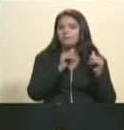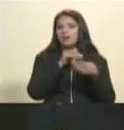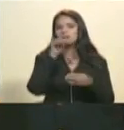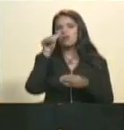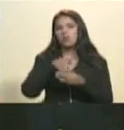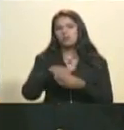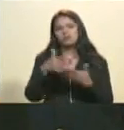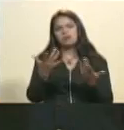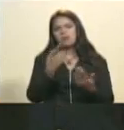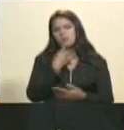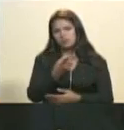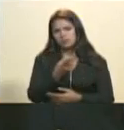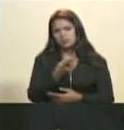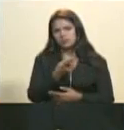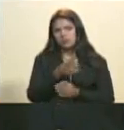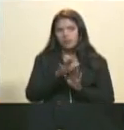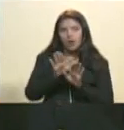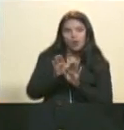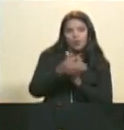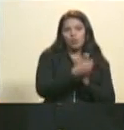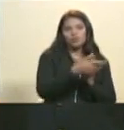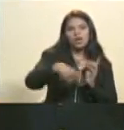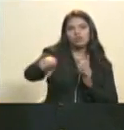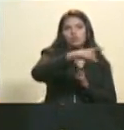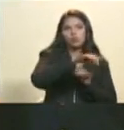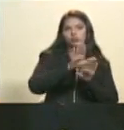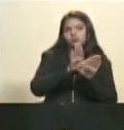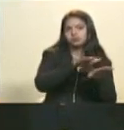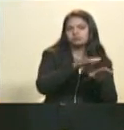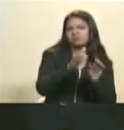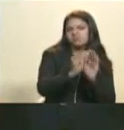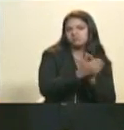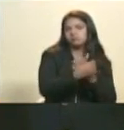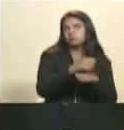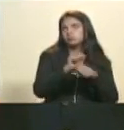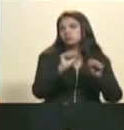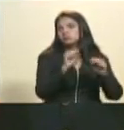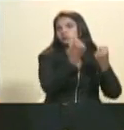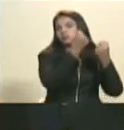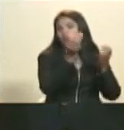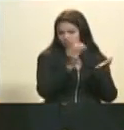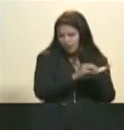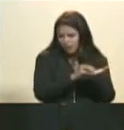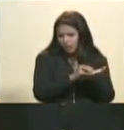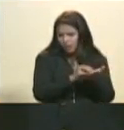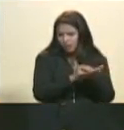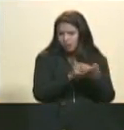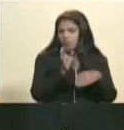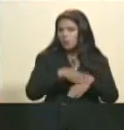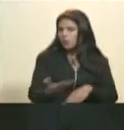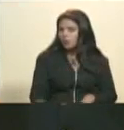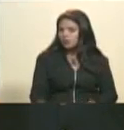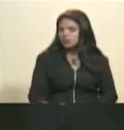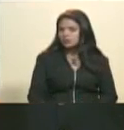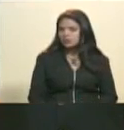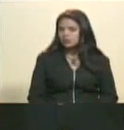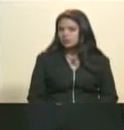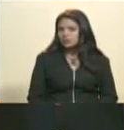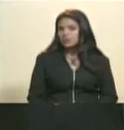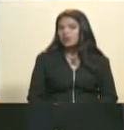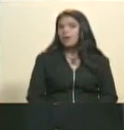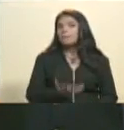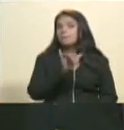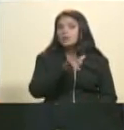votar? ¿Los vamos a esconder en un hueco? ¿Los vamos a invisibilizar otra vez? Porque precisamente es el